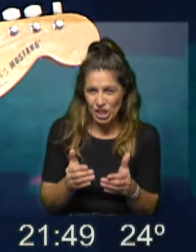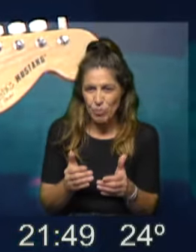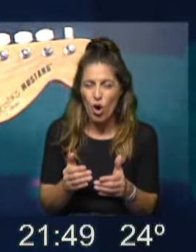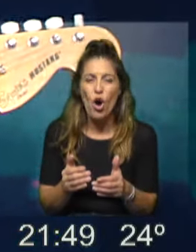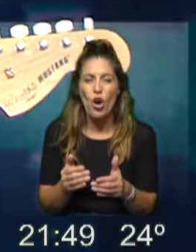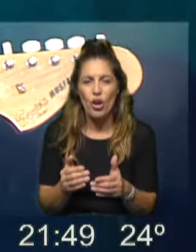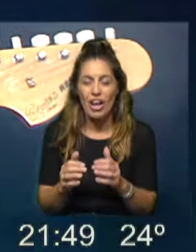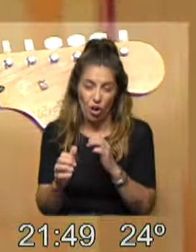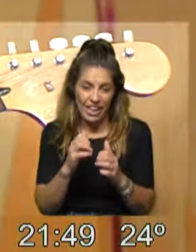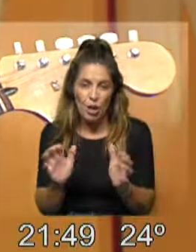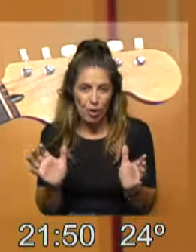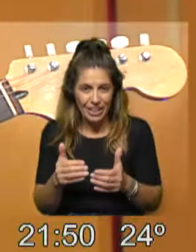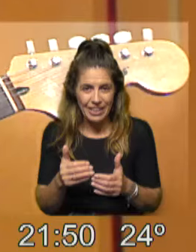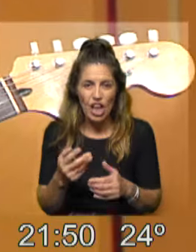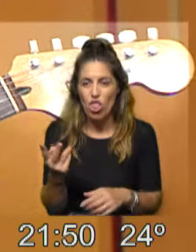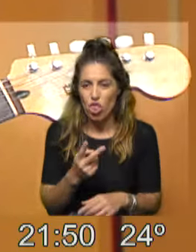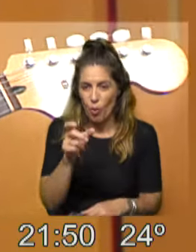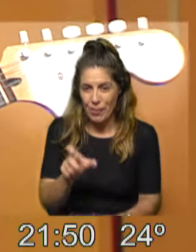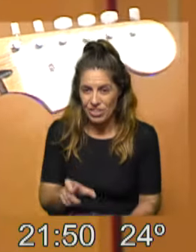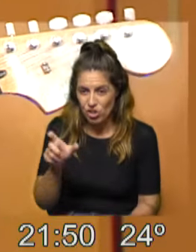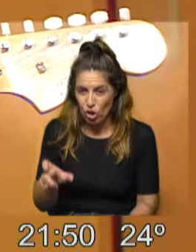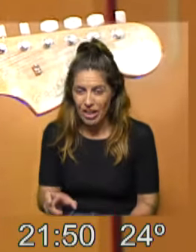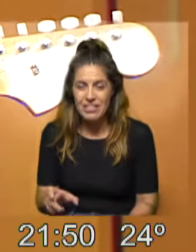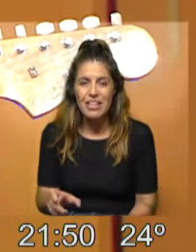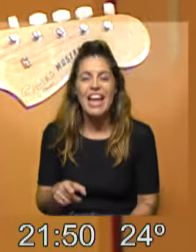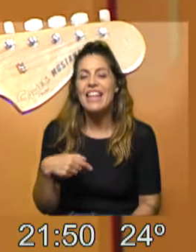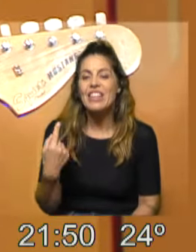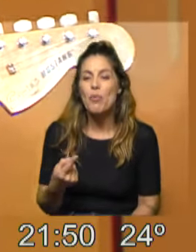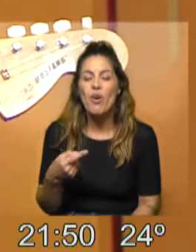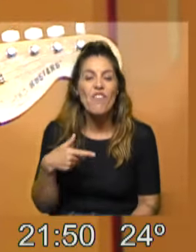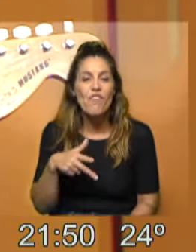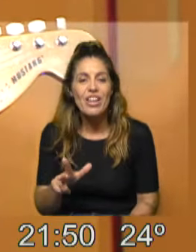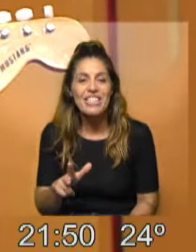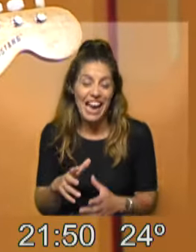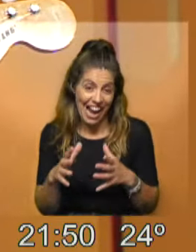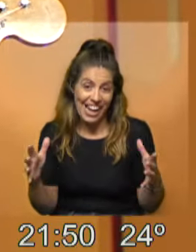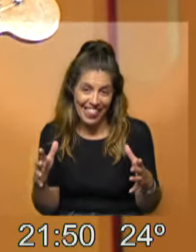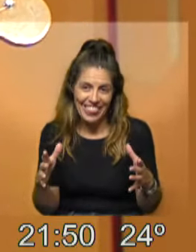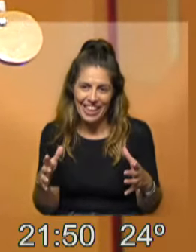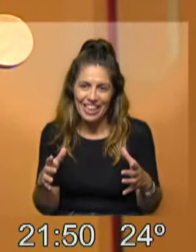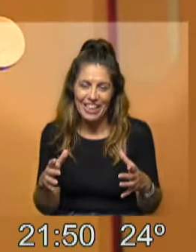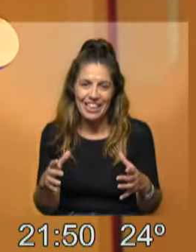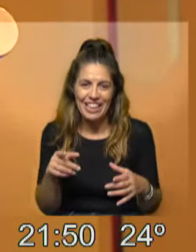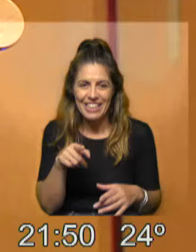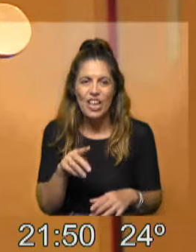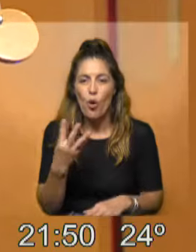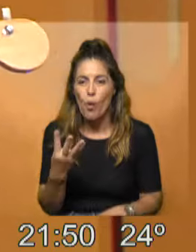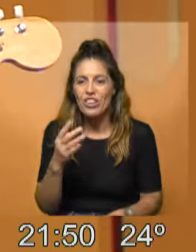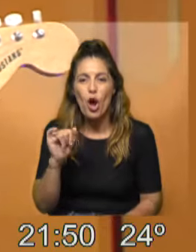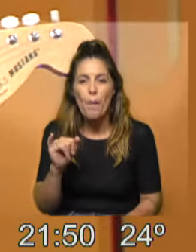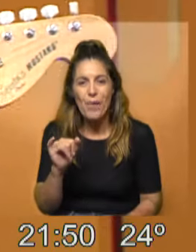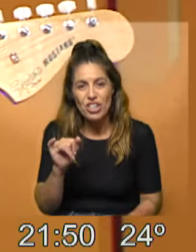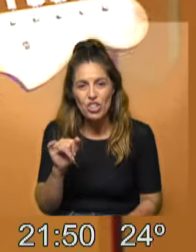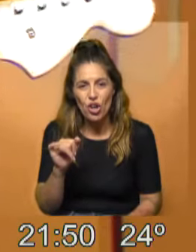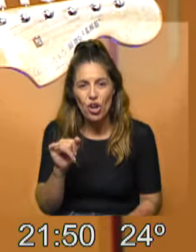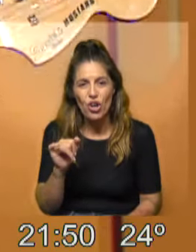también, pero explorar entre nosotros, algo más chico. Y después la fecha grande, que estamos muy copados, es el 4 de mayo en